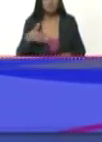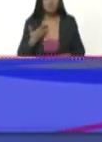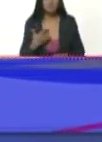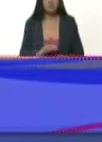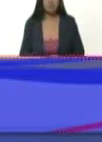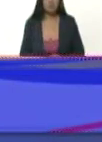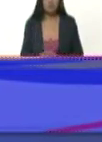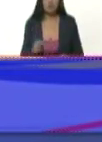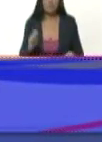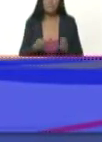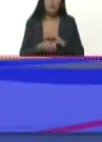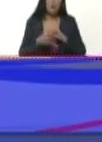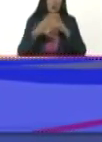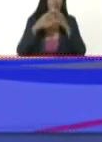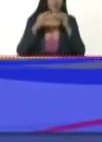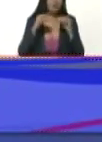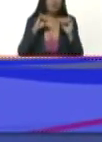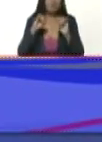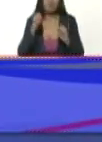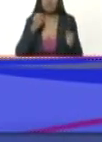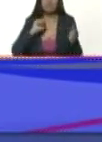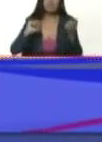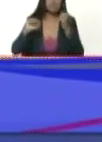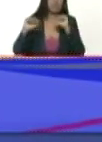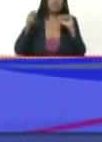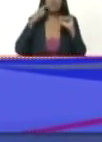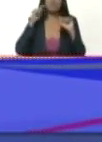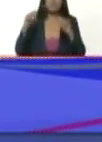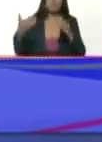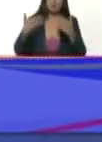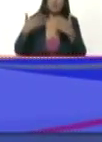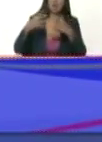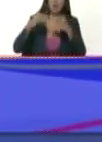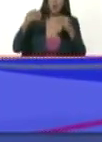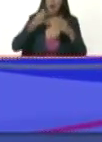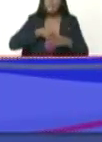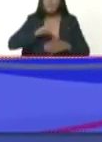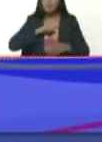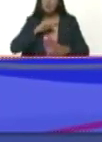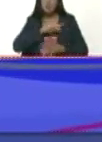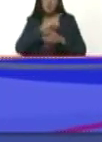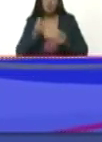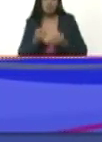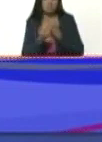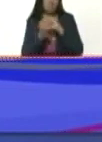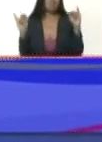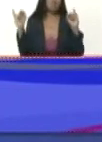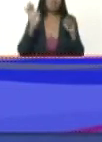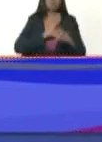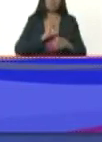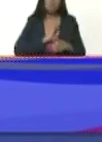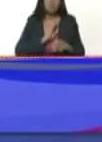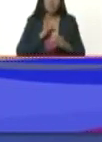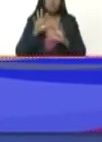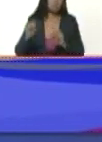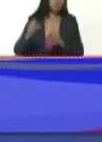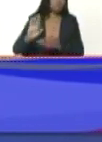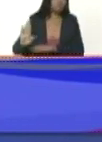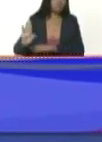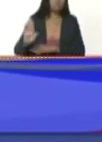que convertía aquella rebeldía frente al yugo español en fuerza independentista y